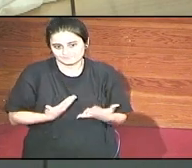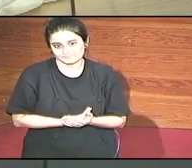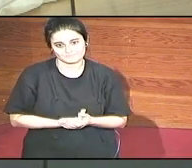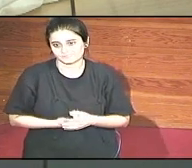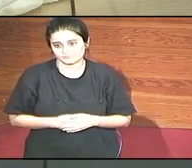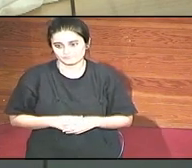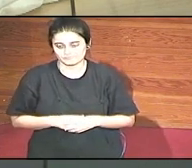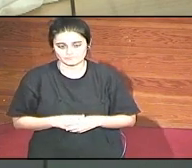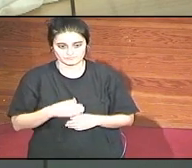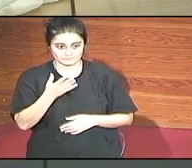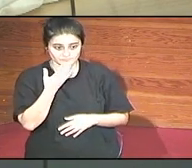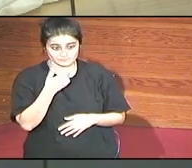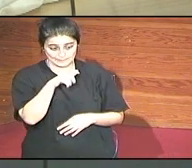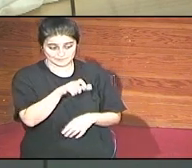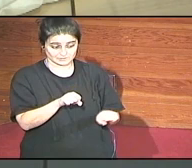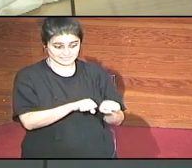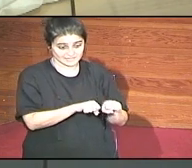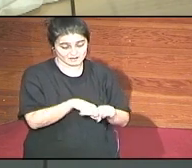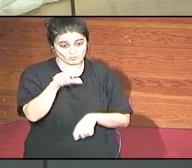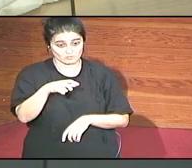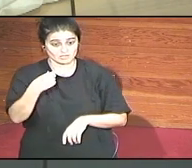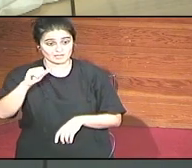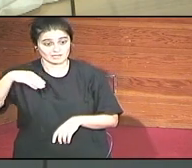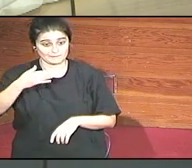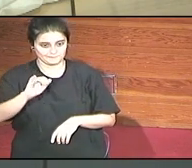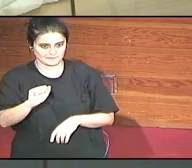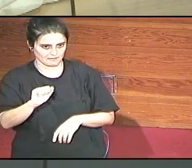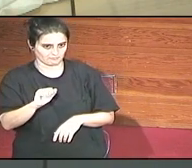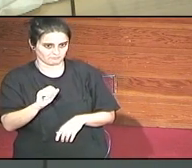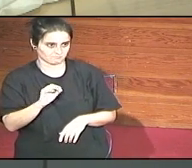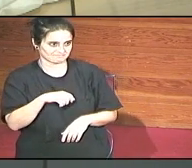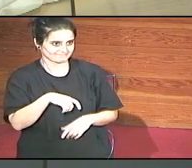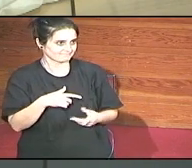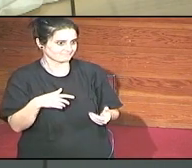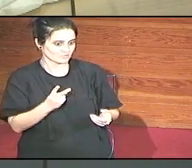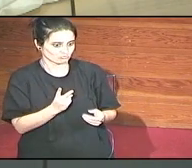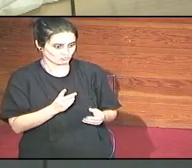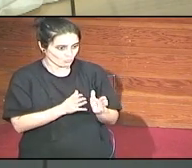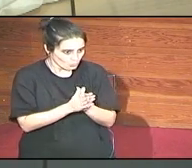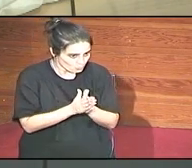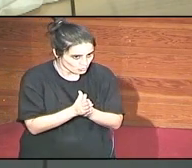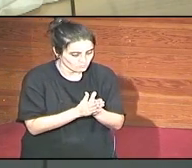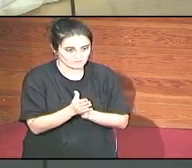senegalés es un cambio no son diferentes muchas veces de un marroquí o de un chayanne